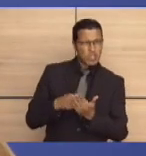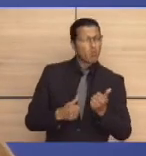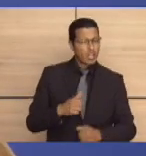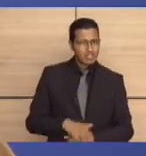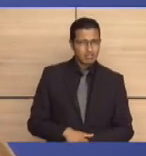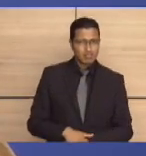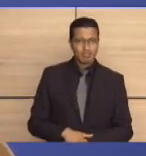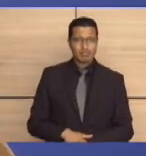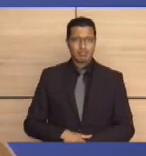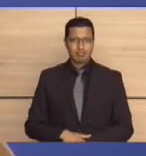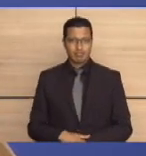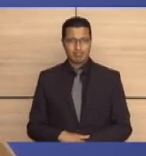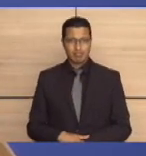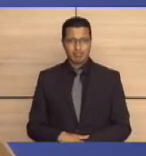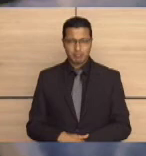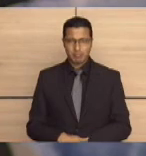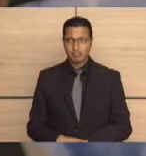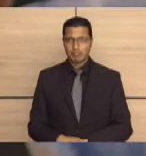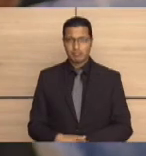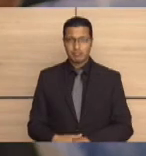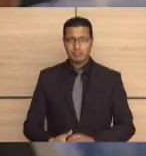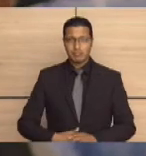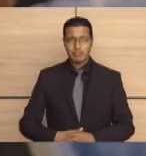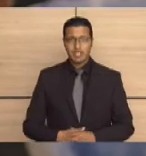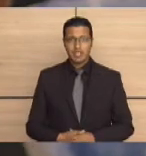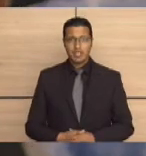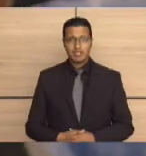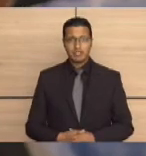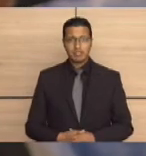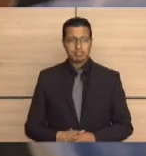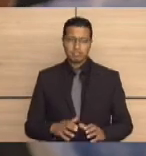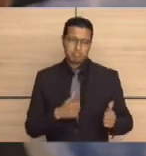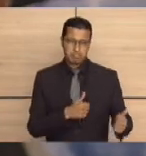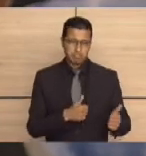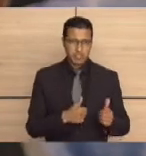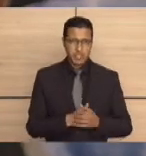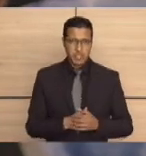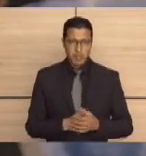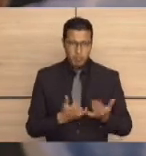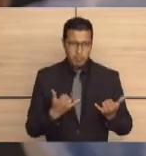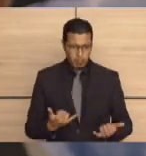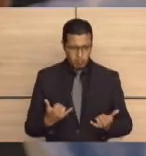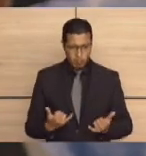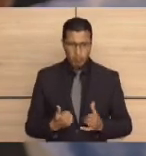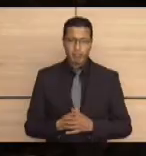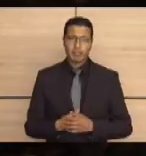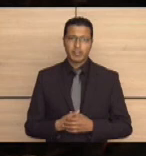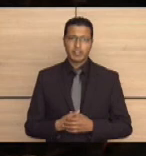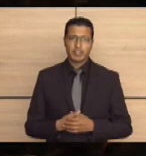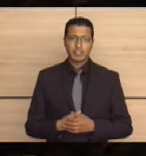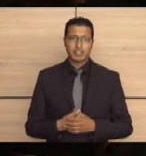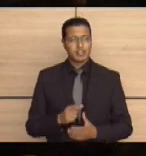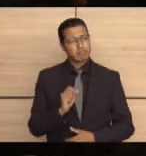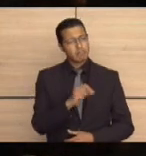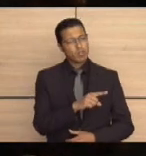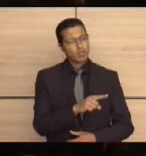Colombia. No, pero Colombia. ¡Ay, está bien! Está bien, vamos a hacerlo, vamos a hacerlo todos, bien. Todos, ¿Cuál es el